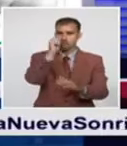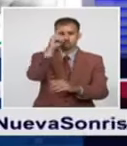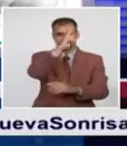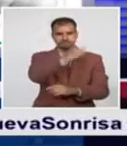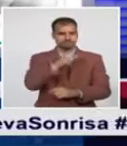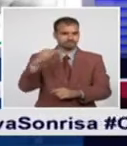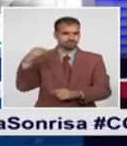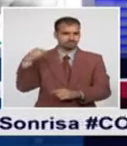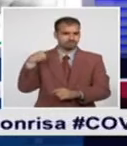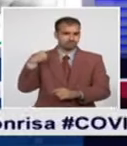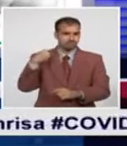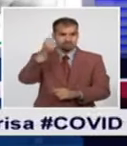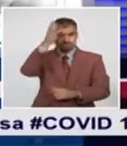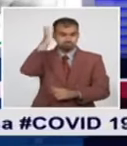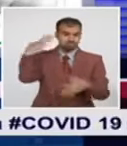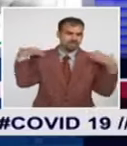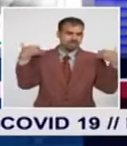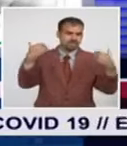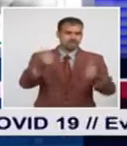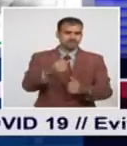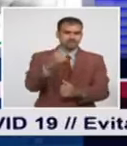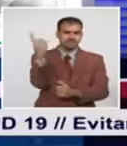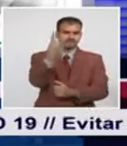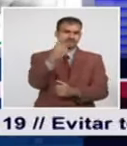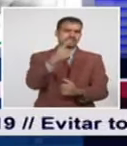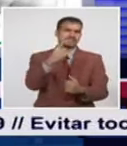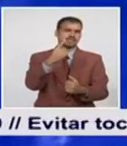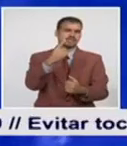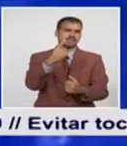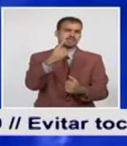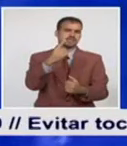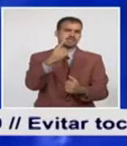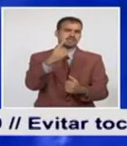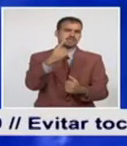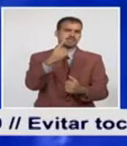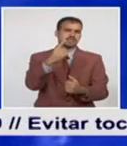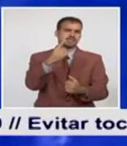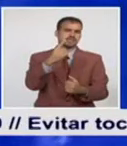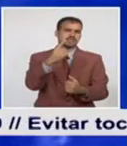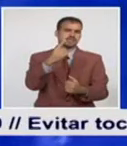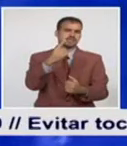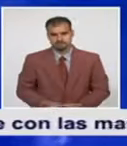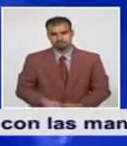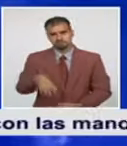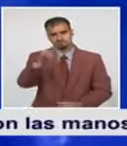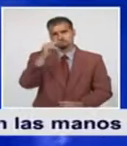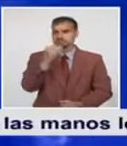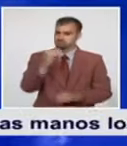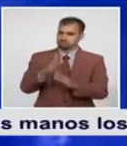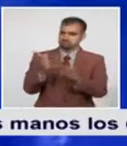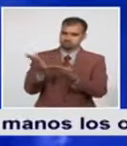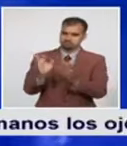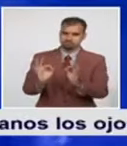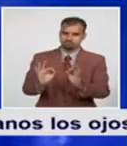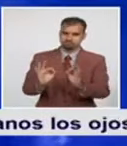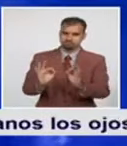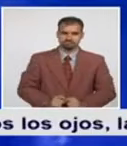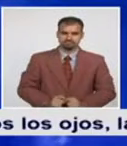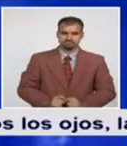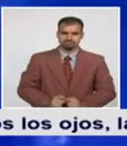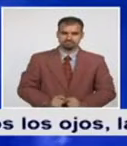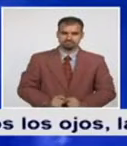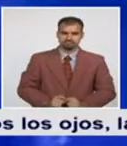García, director nacional de epidemiología del Ministerio de Salud Pública. Doctor, muy buenos días. Buen día, Gisela. A ti, muchísimas felicidades porque